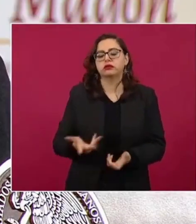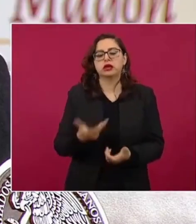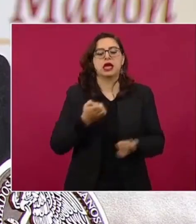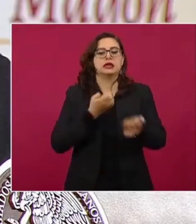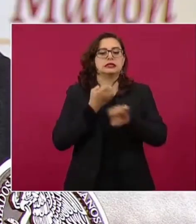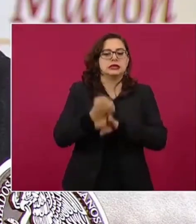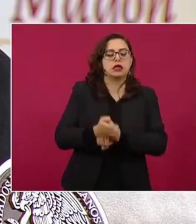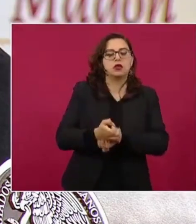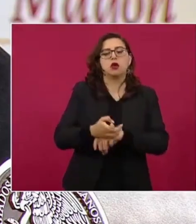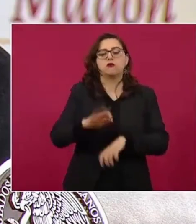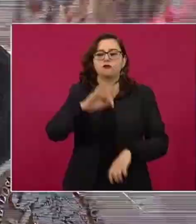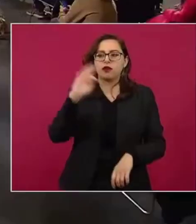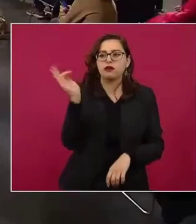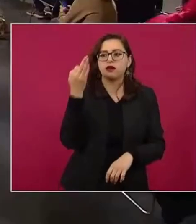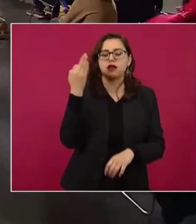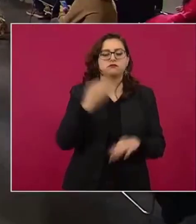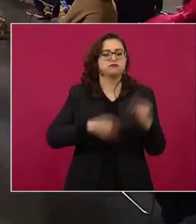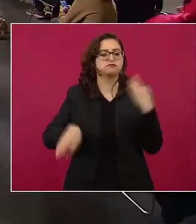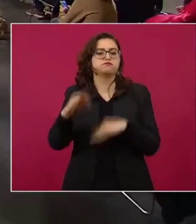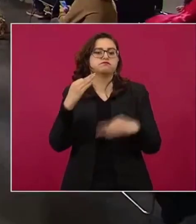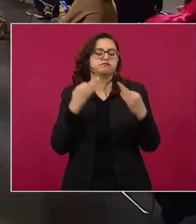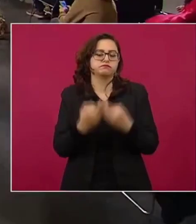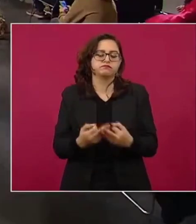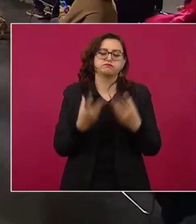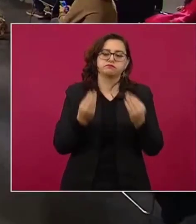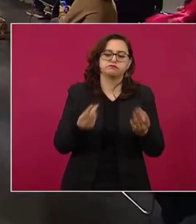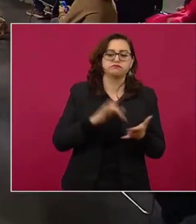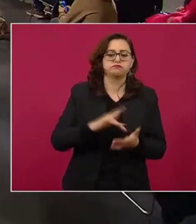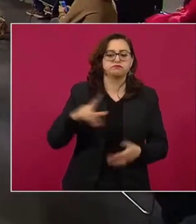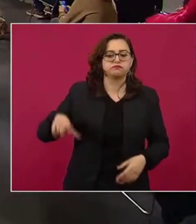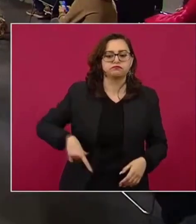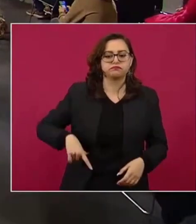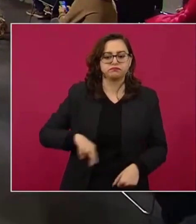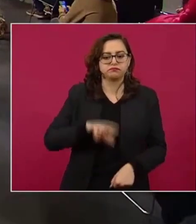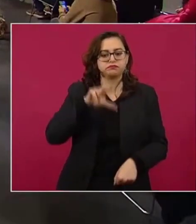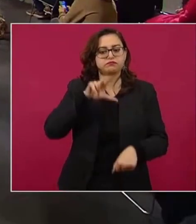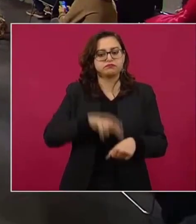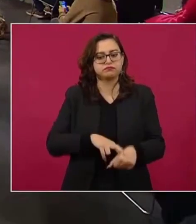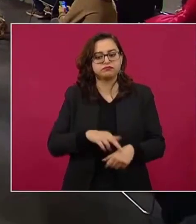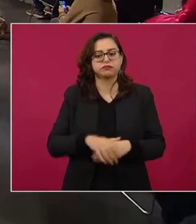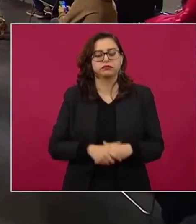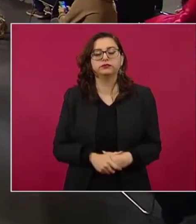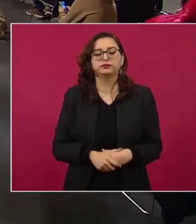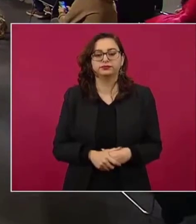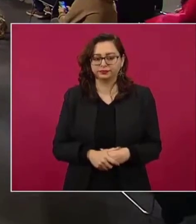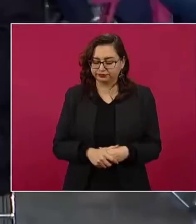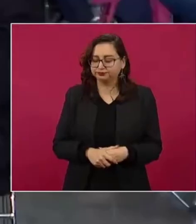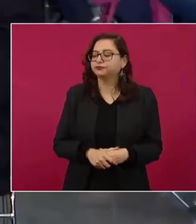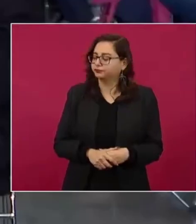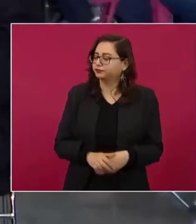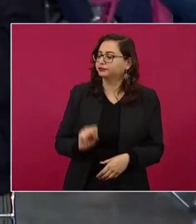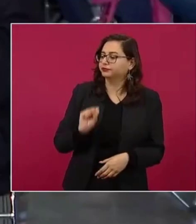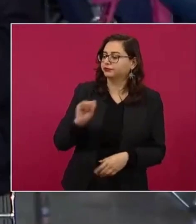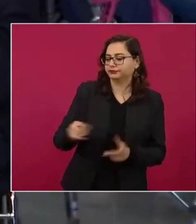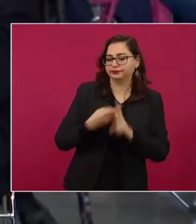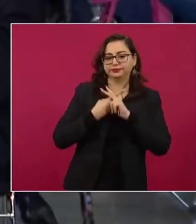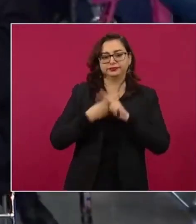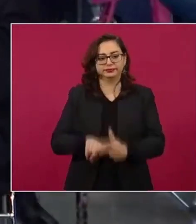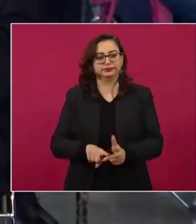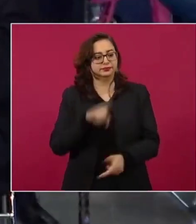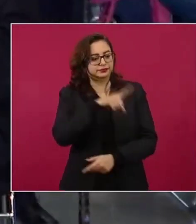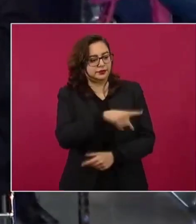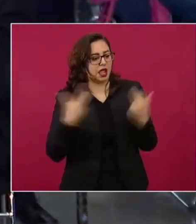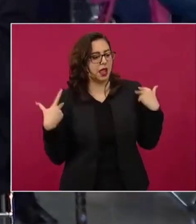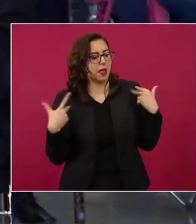salud federal muchas gracias a gobernador y iniciamos con el proceso de vacunación aquí con una compañera